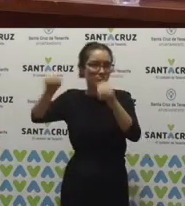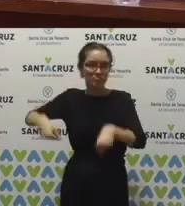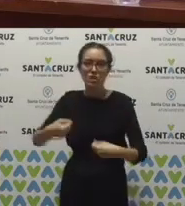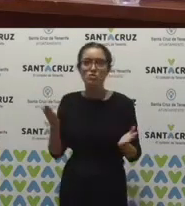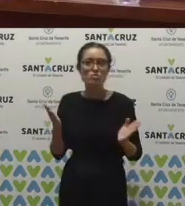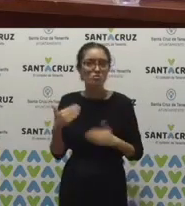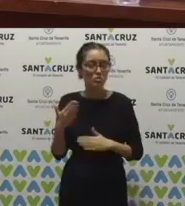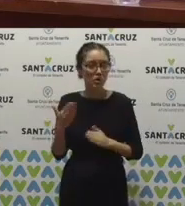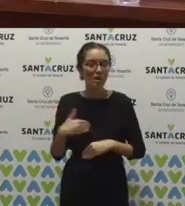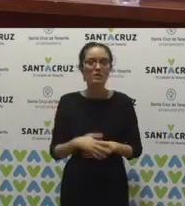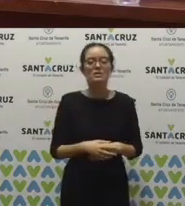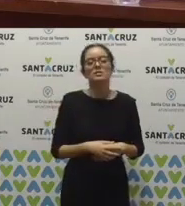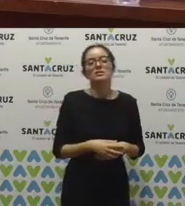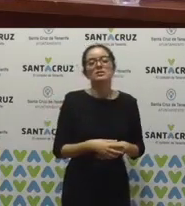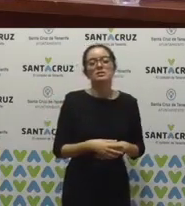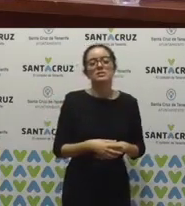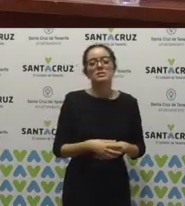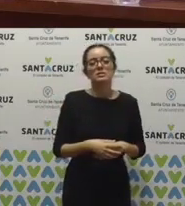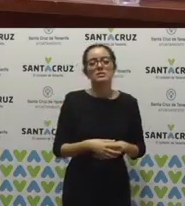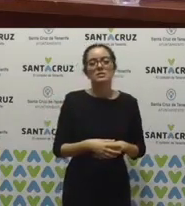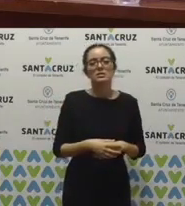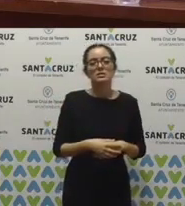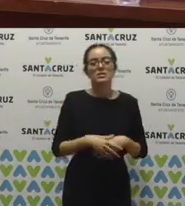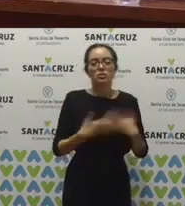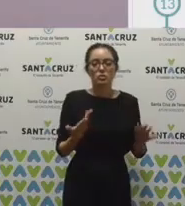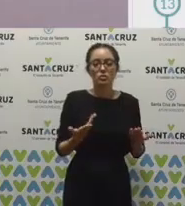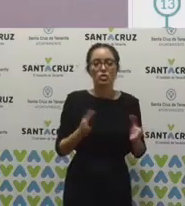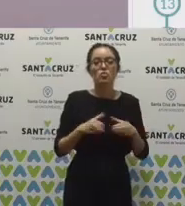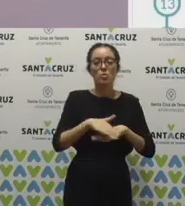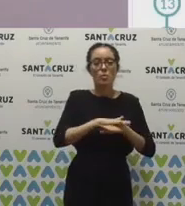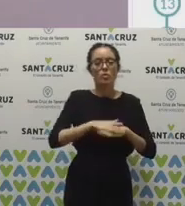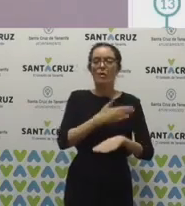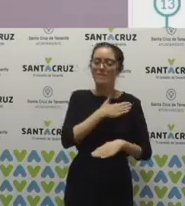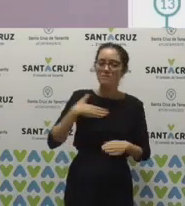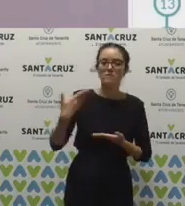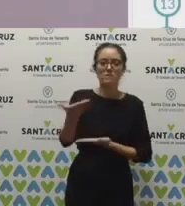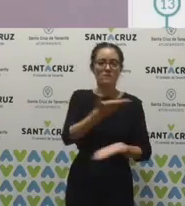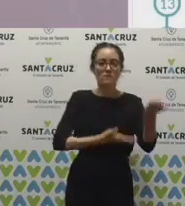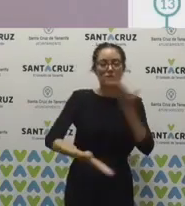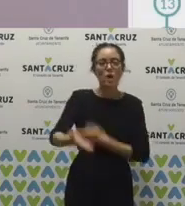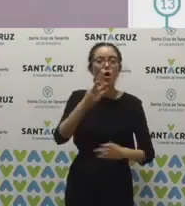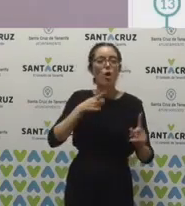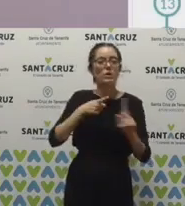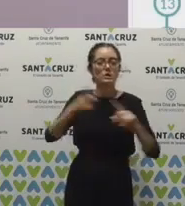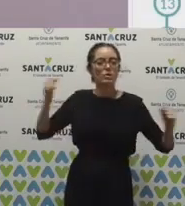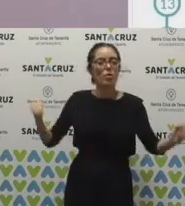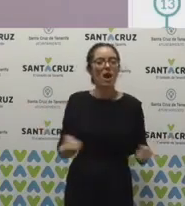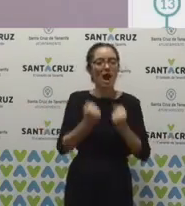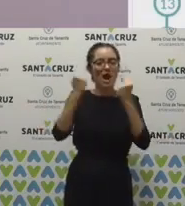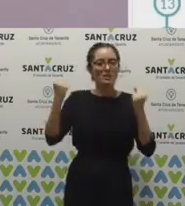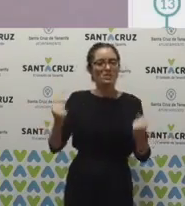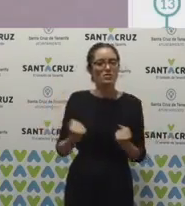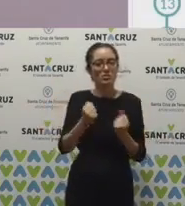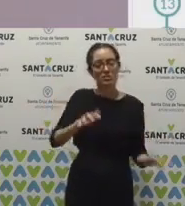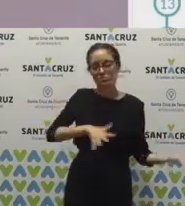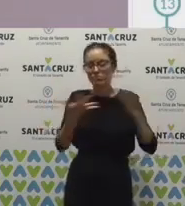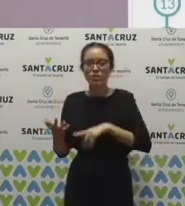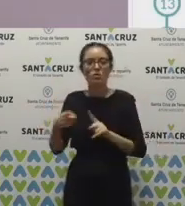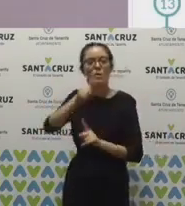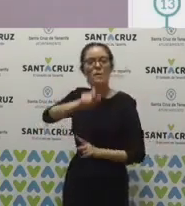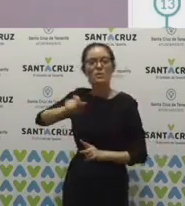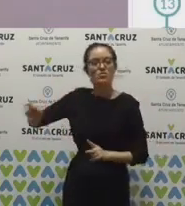justifica la posición como cooperadora de este grupo político para el desarrollo de acciones en favor de quienes más lo necesitan